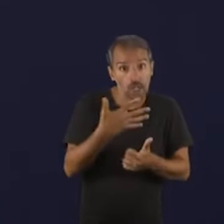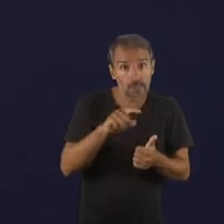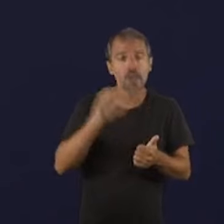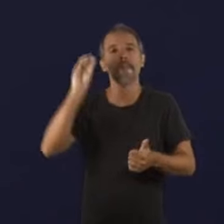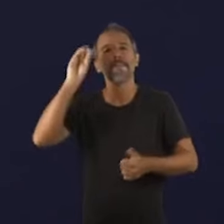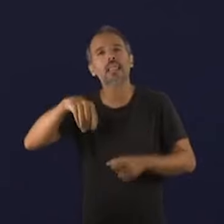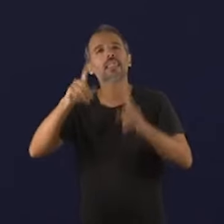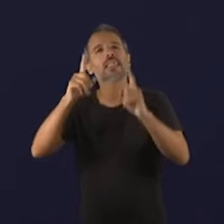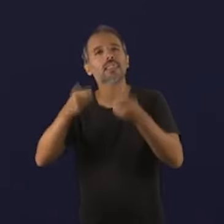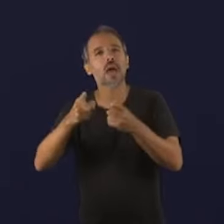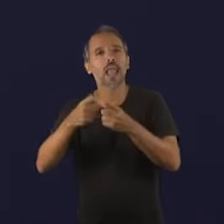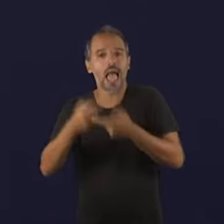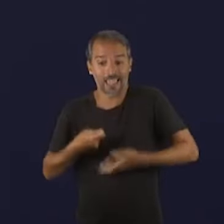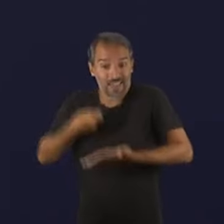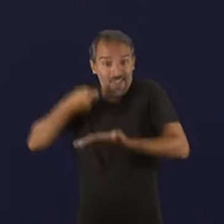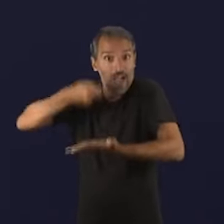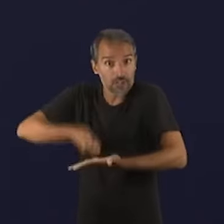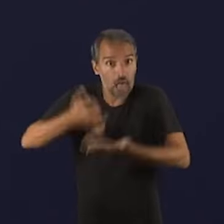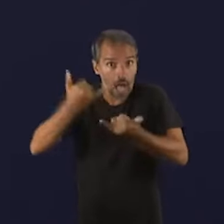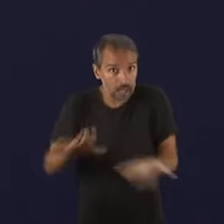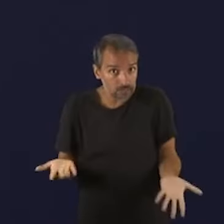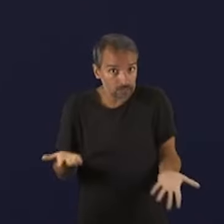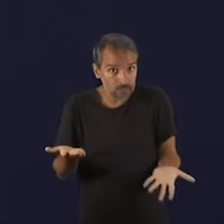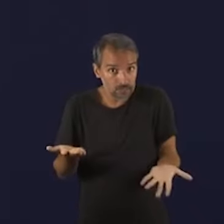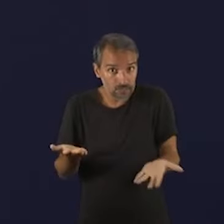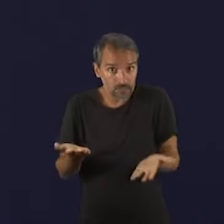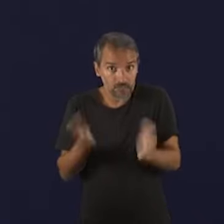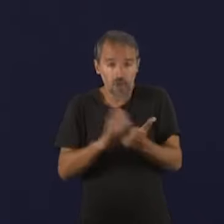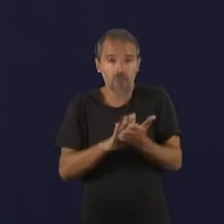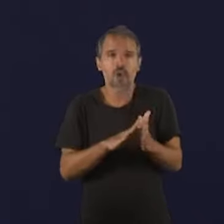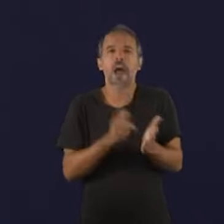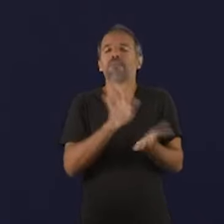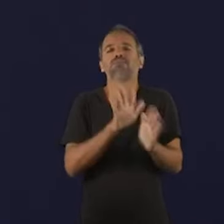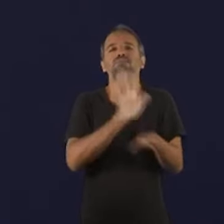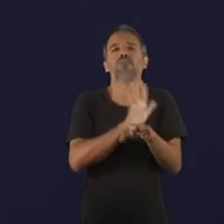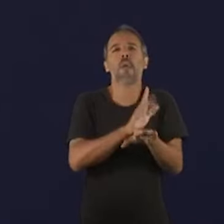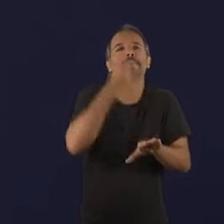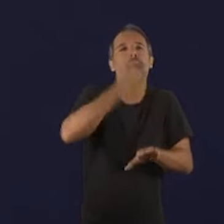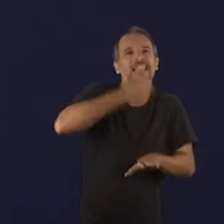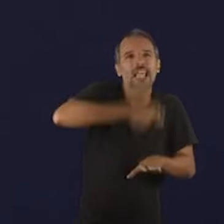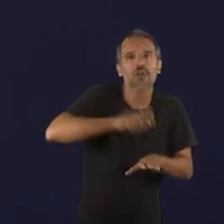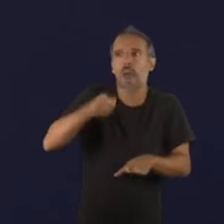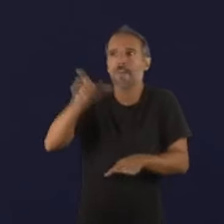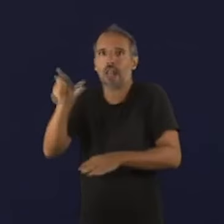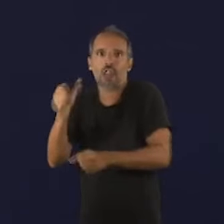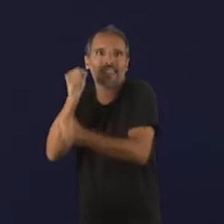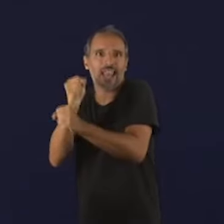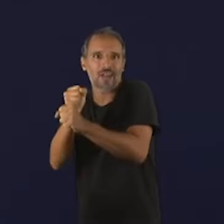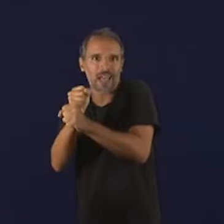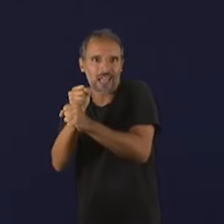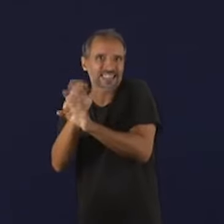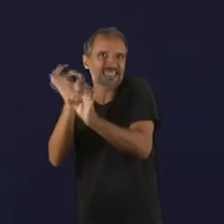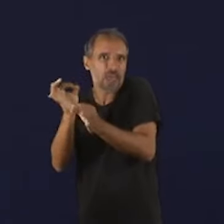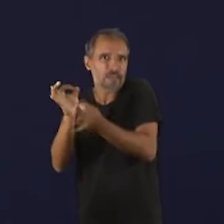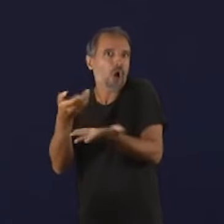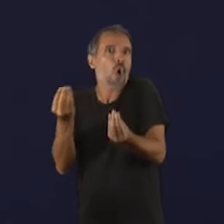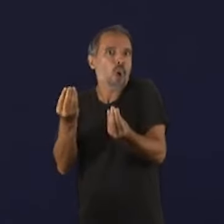otro lado tenés inversión No tenés que tenés de un lado un martillo y del otro lado alguien que lo que lo sepe usar